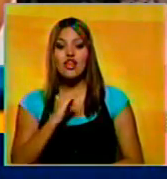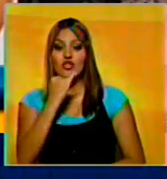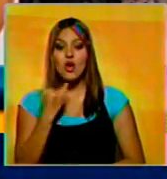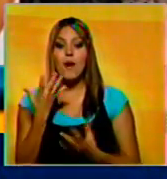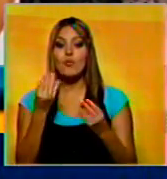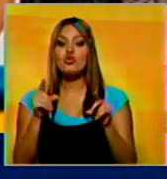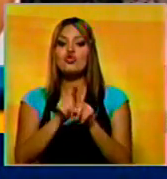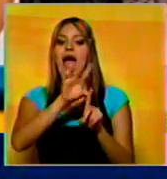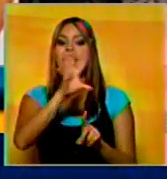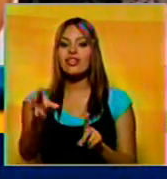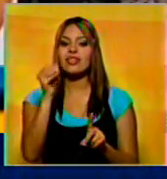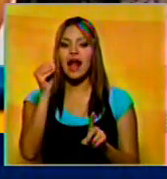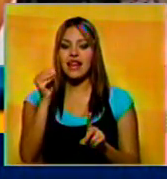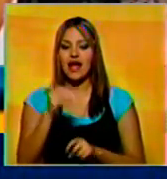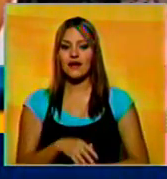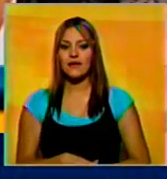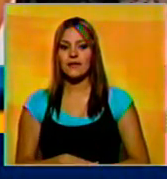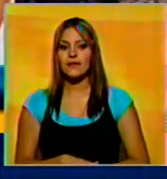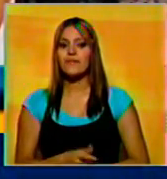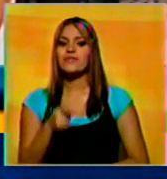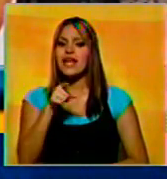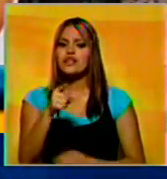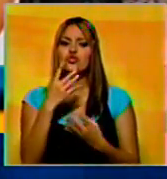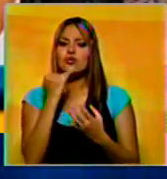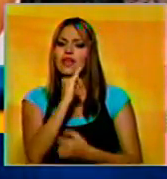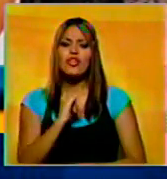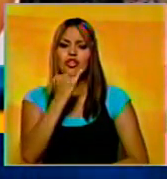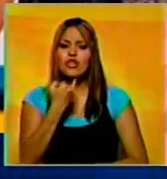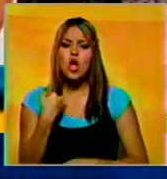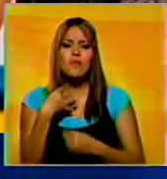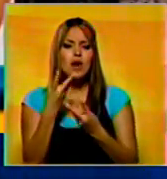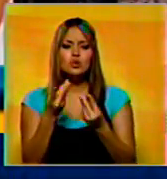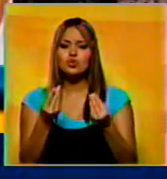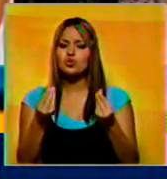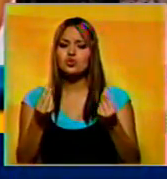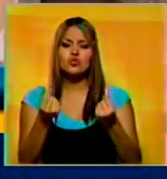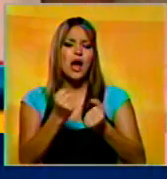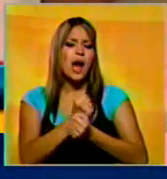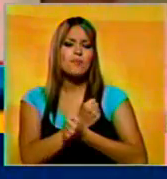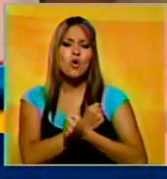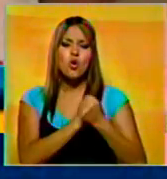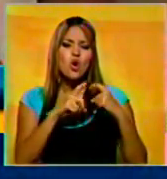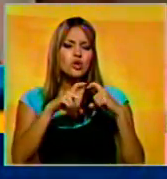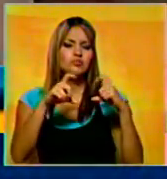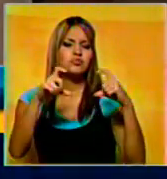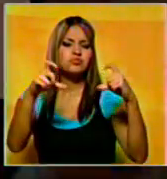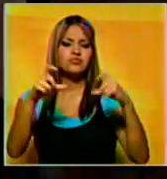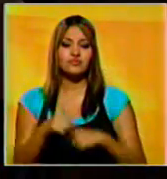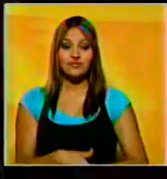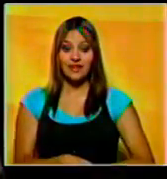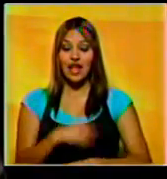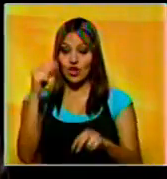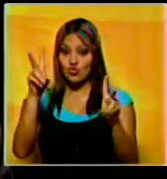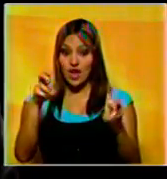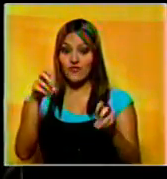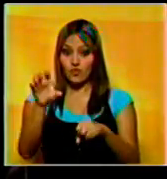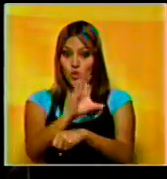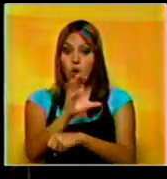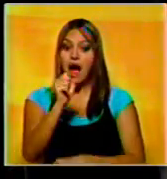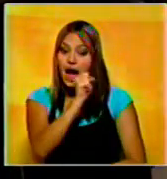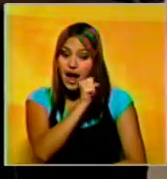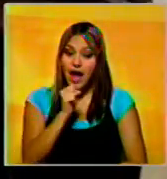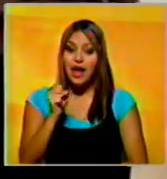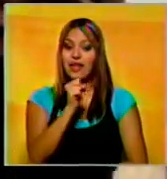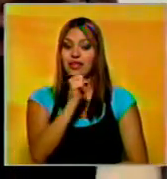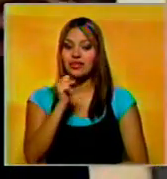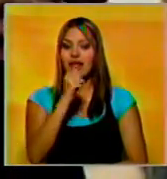al italiano. Sí. Pero es un idioma romántico. Il Volo trabajó en este nuevo disco con grandes artistas